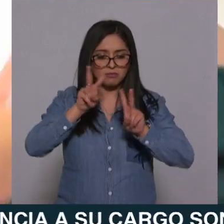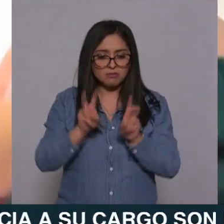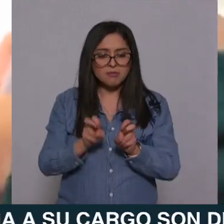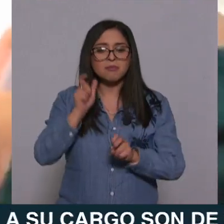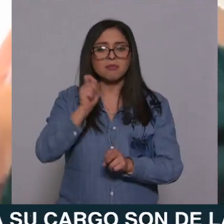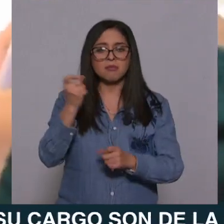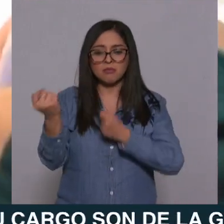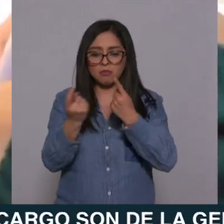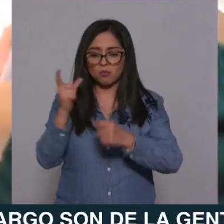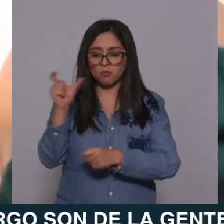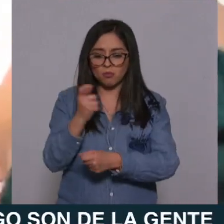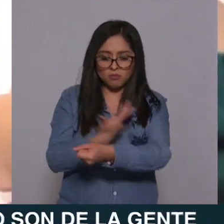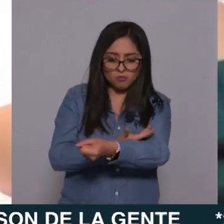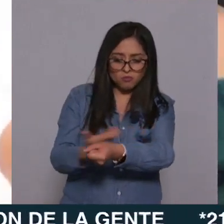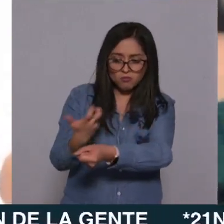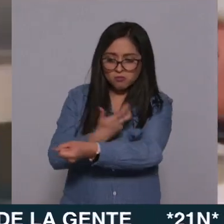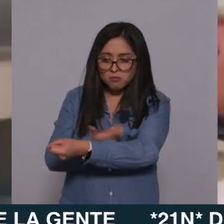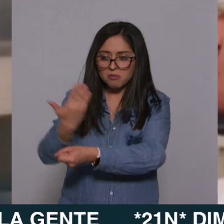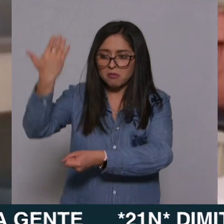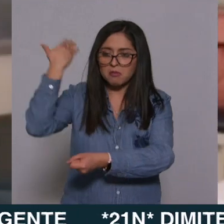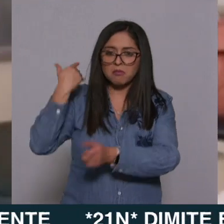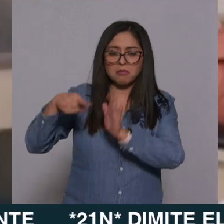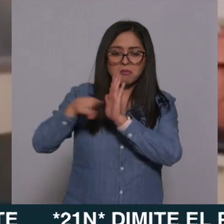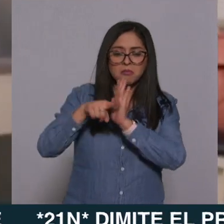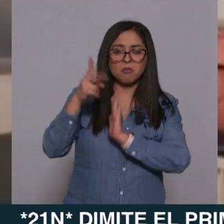resultaron negativos al